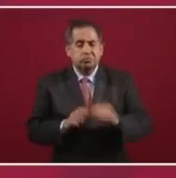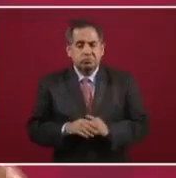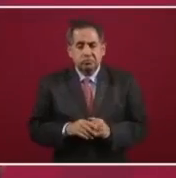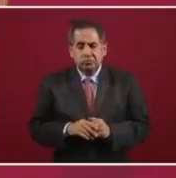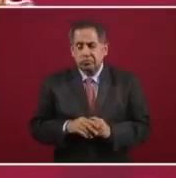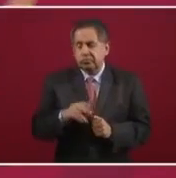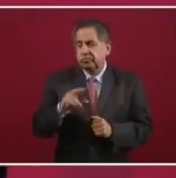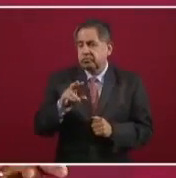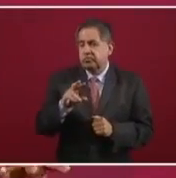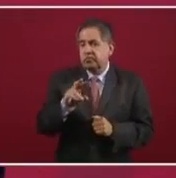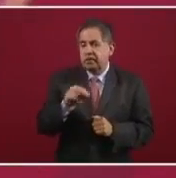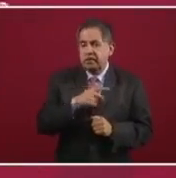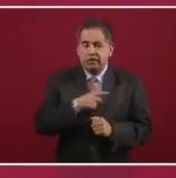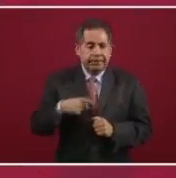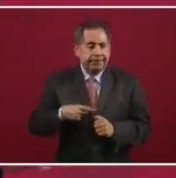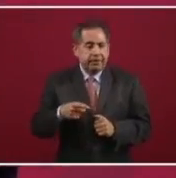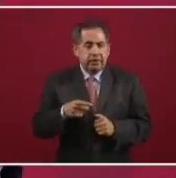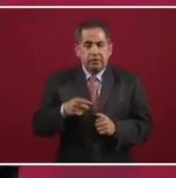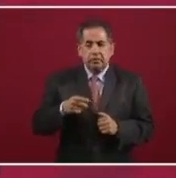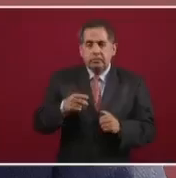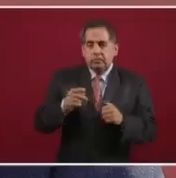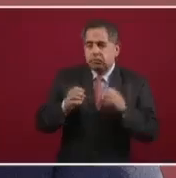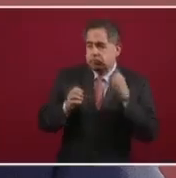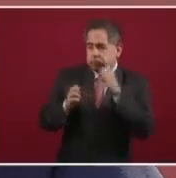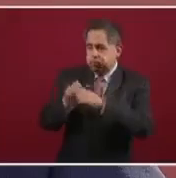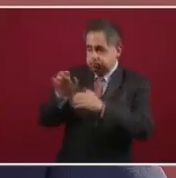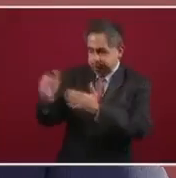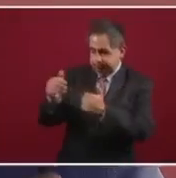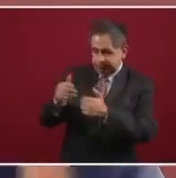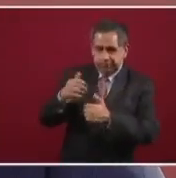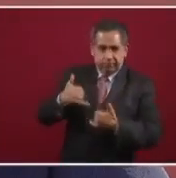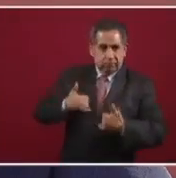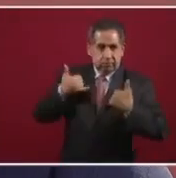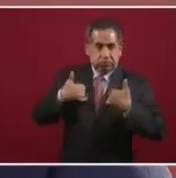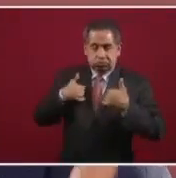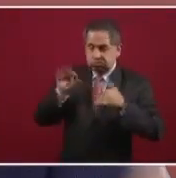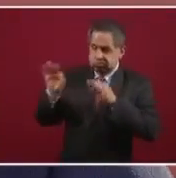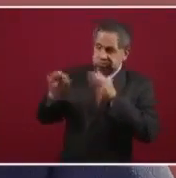que no tengan la posibilidad de enganchar a jóvenes